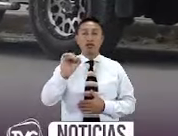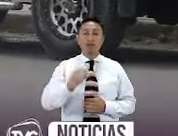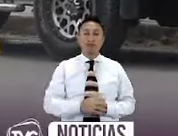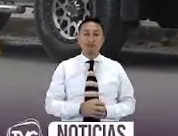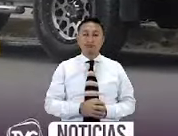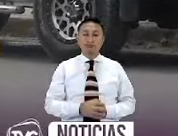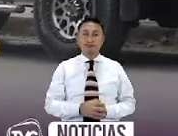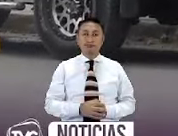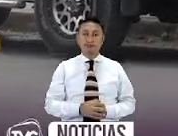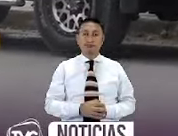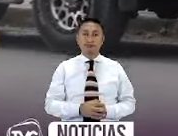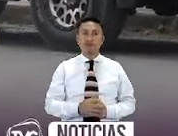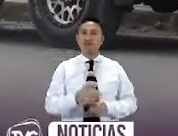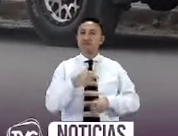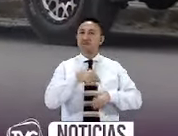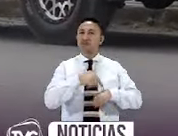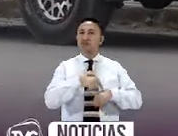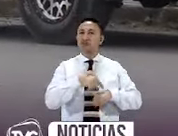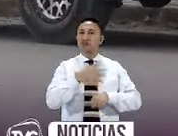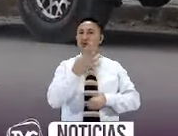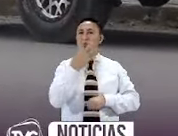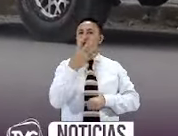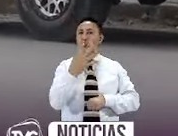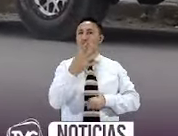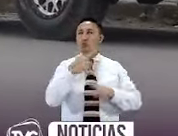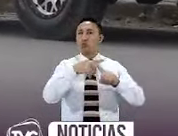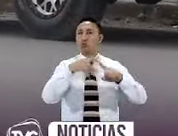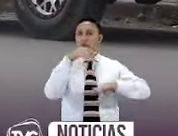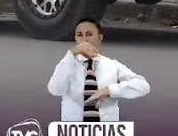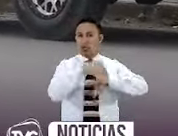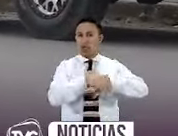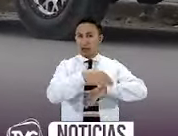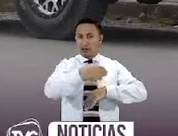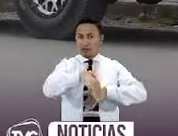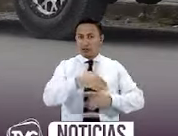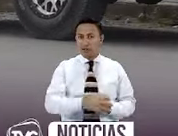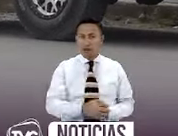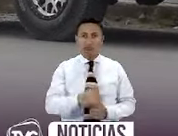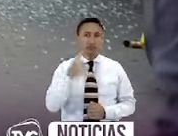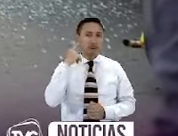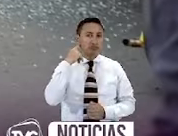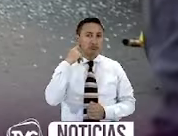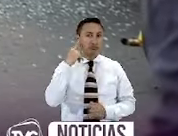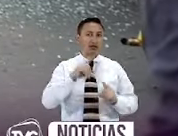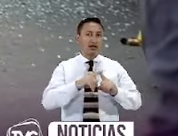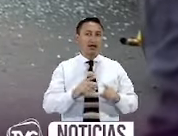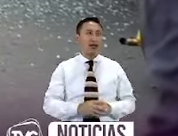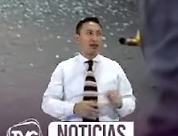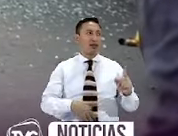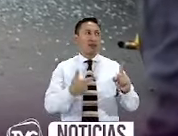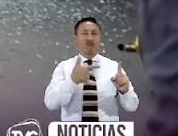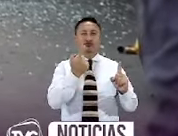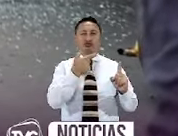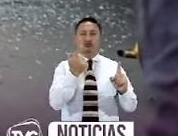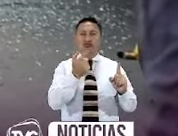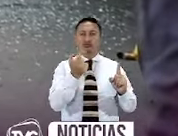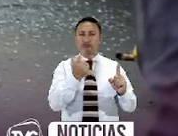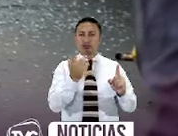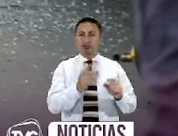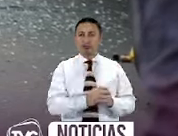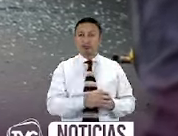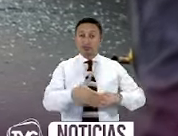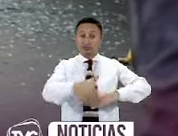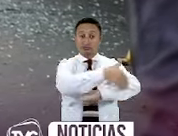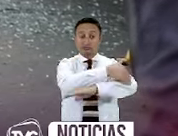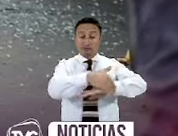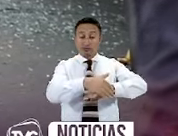Eran poco más de las 4:30 de la tarde de este miércoles cuando se escucharon varias detonaciones de arma de fuego en la avenida Julio